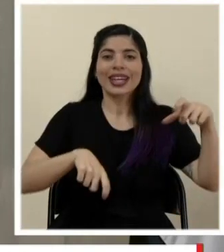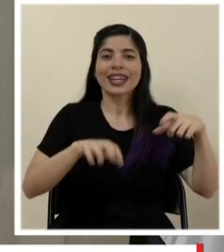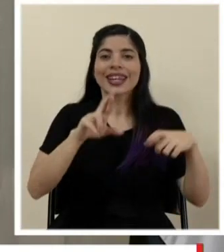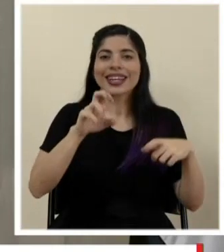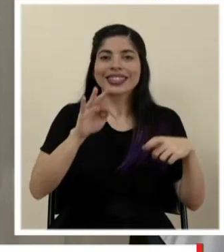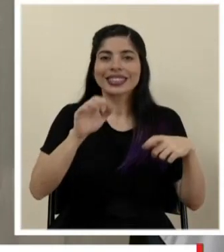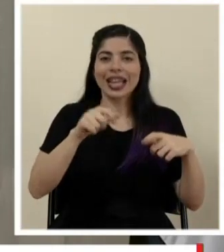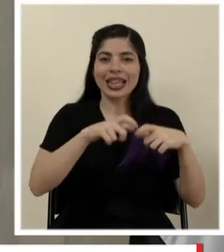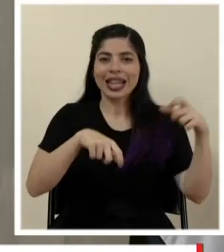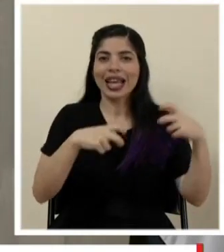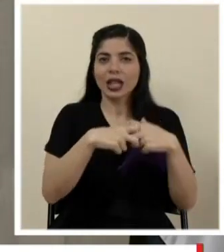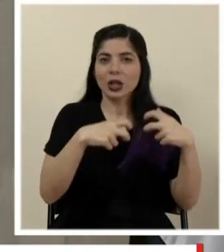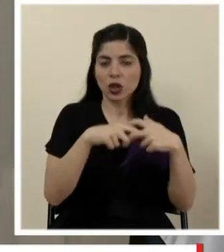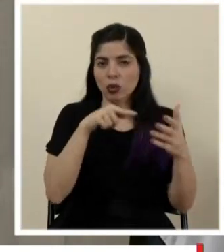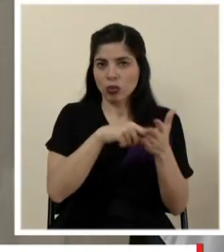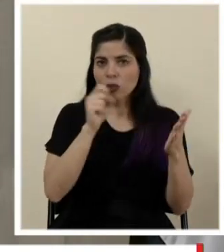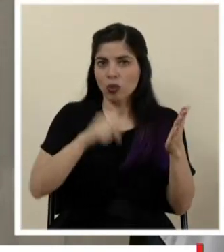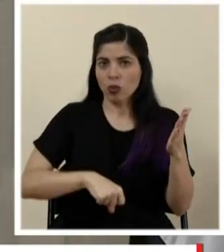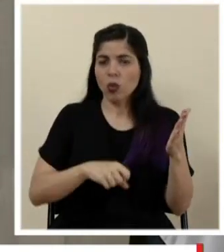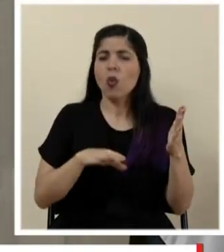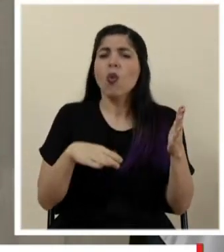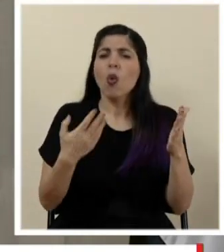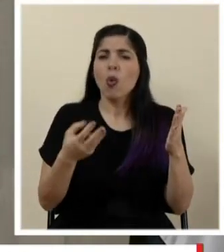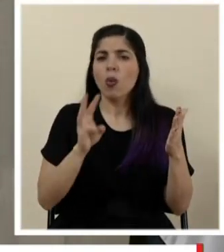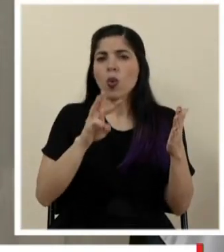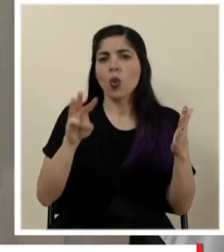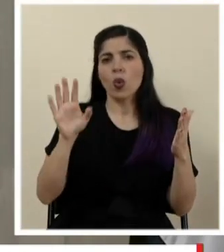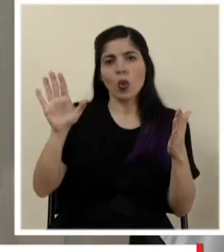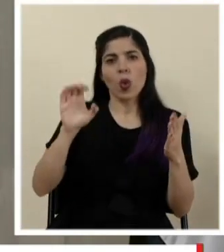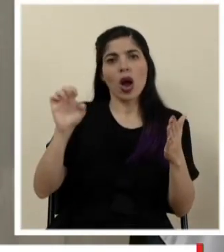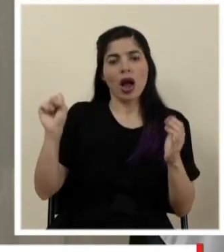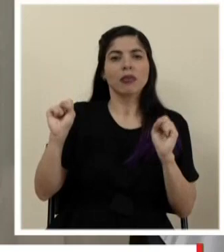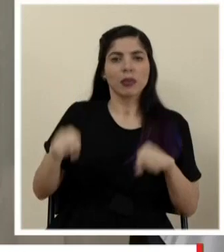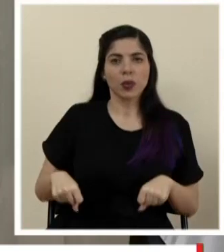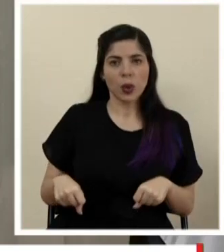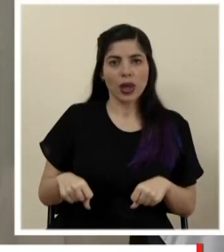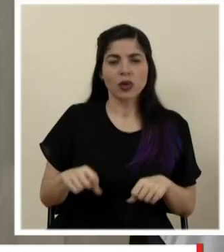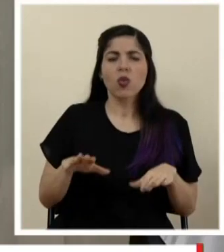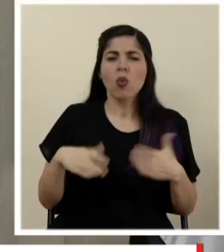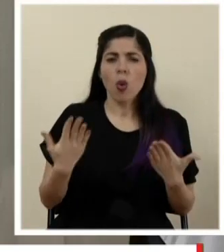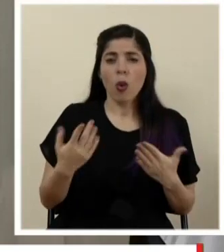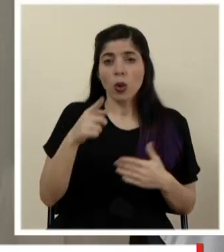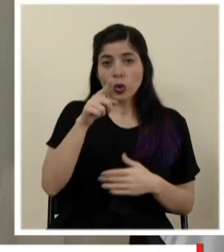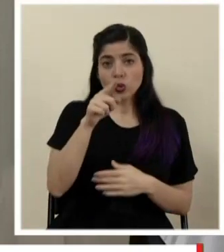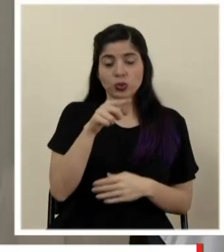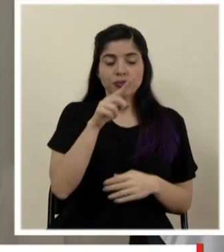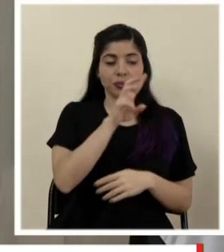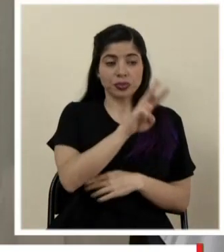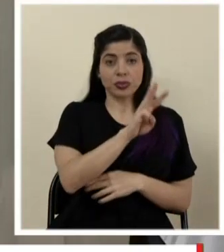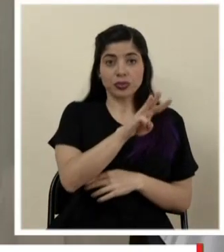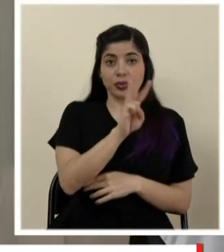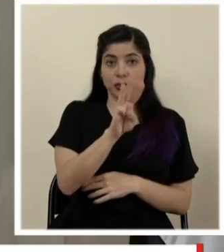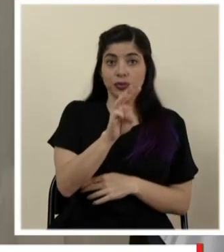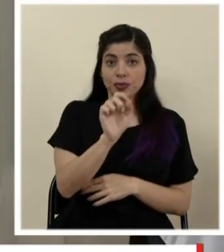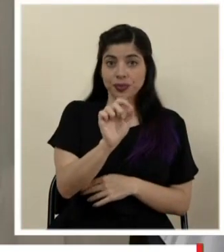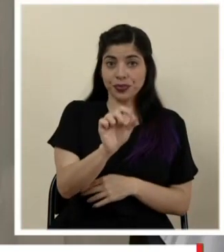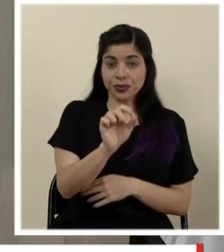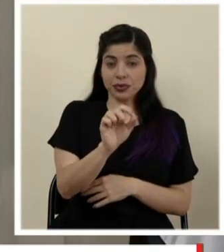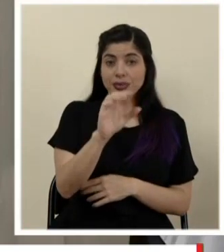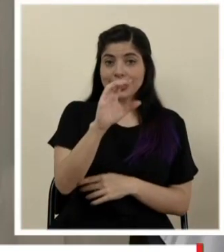electrónica, mediante el uso de la página web de la Caja. Pueden ingresar a